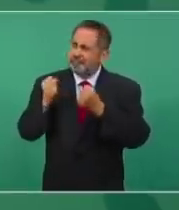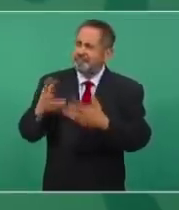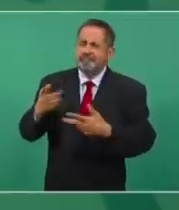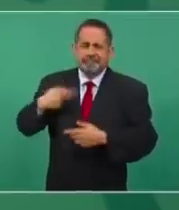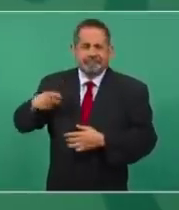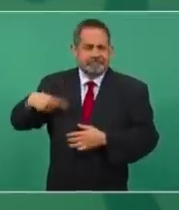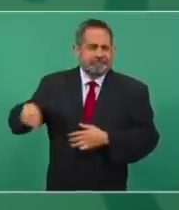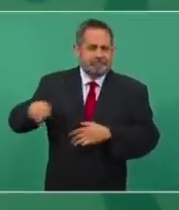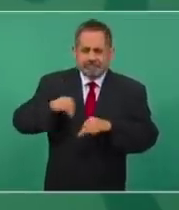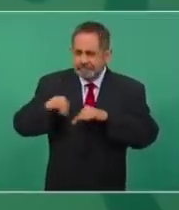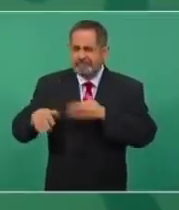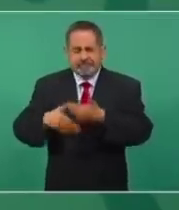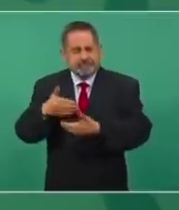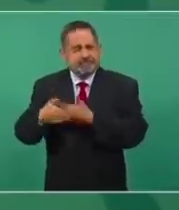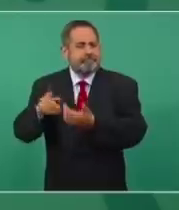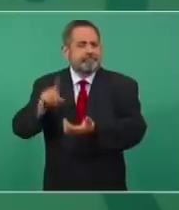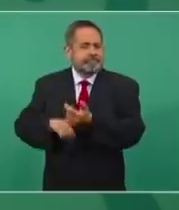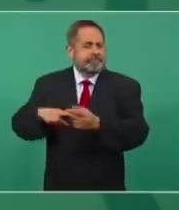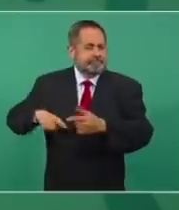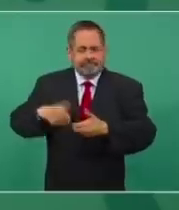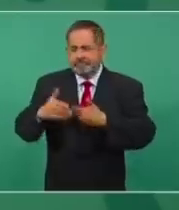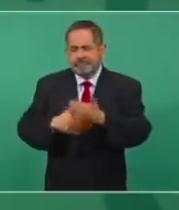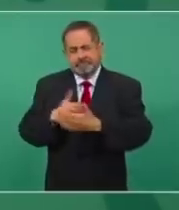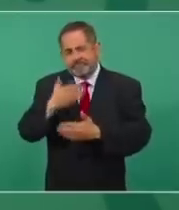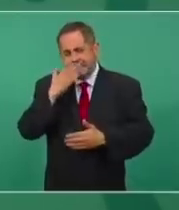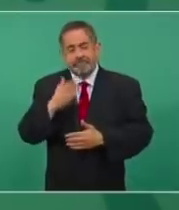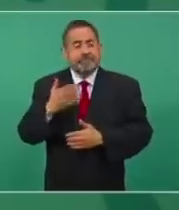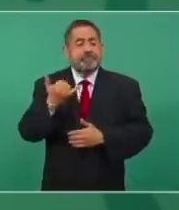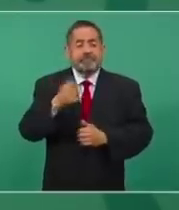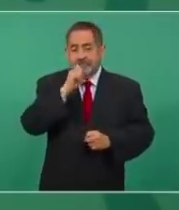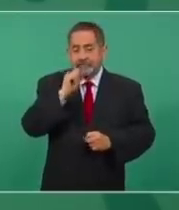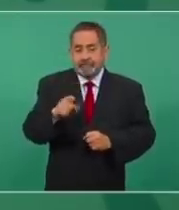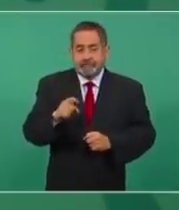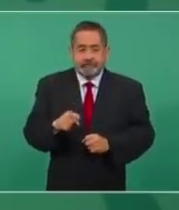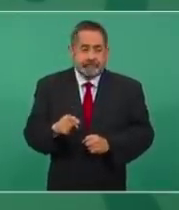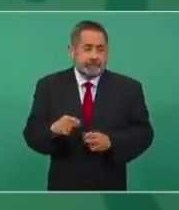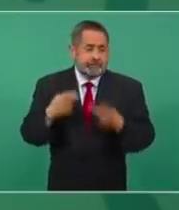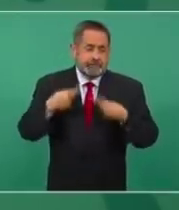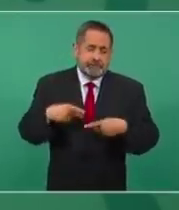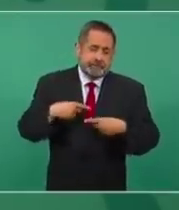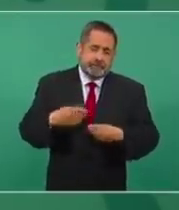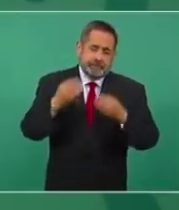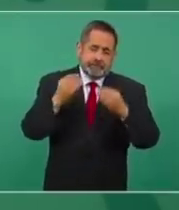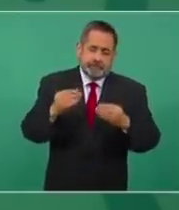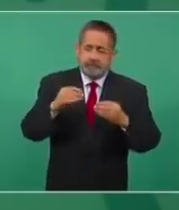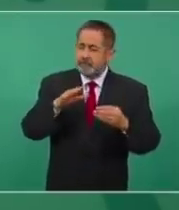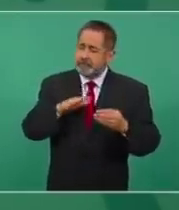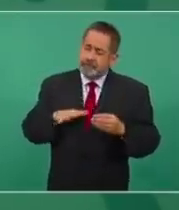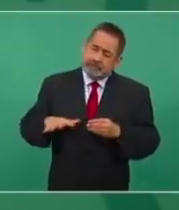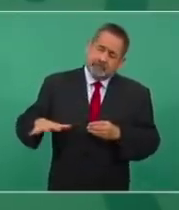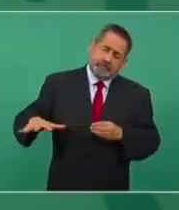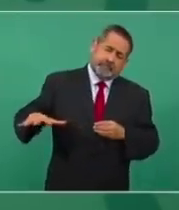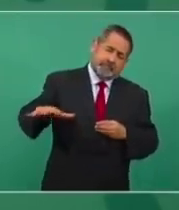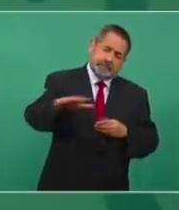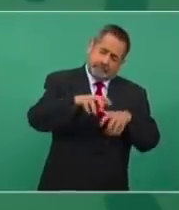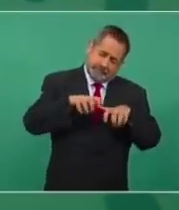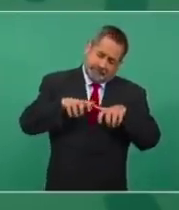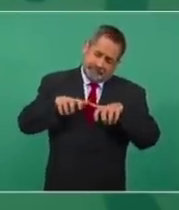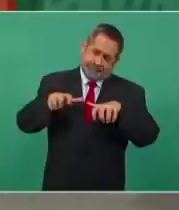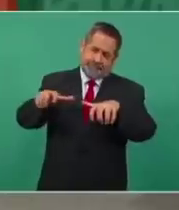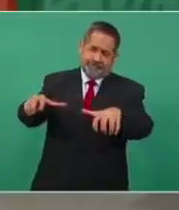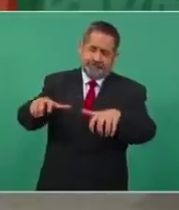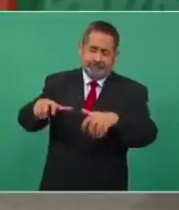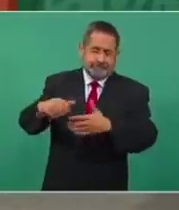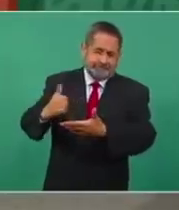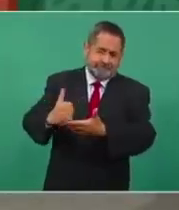muchísimos servidores públicos y mucha gente del pueblo, mucha gente